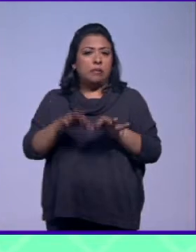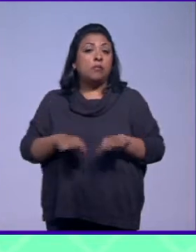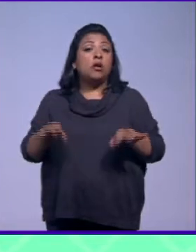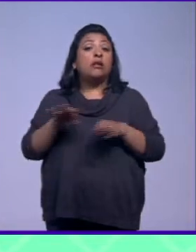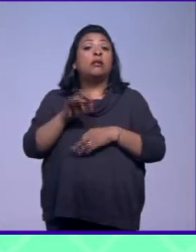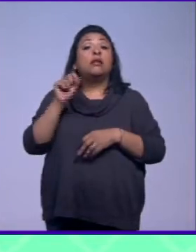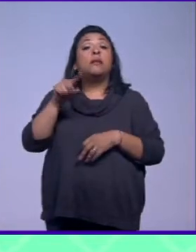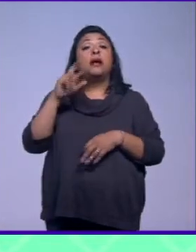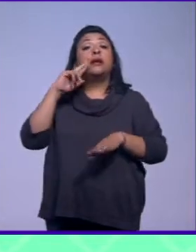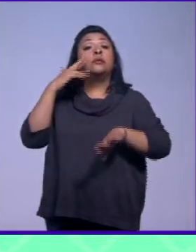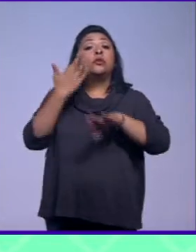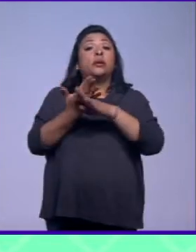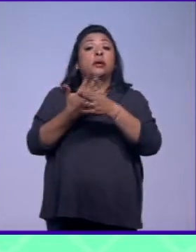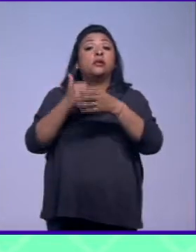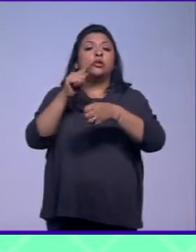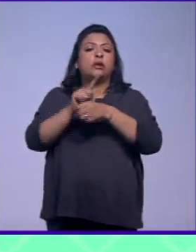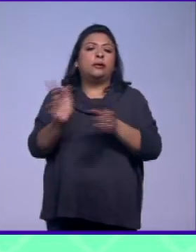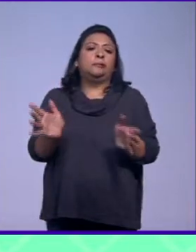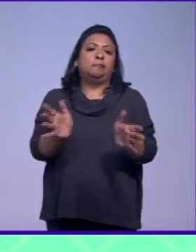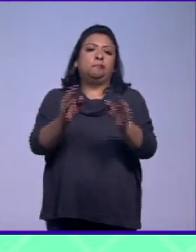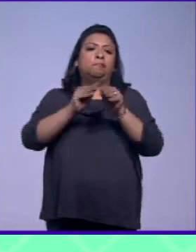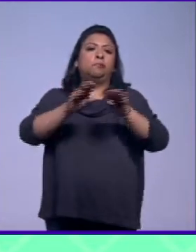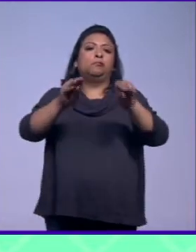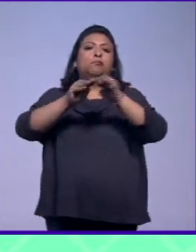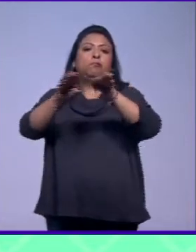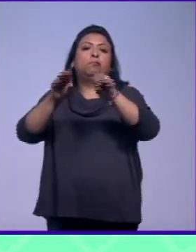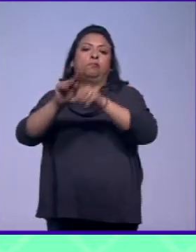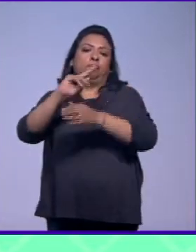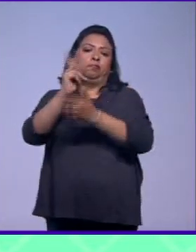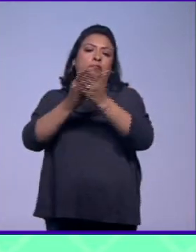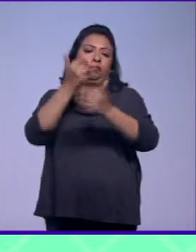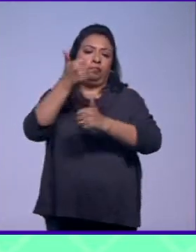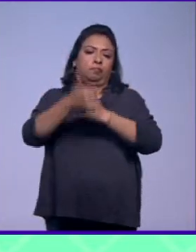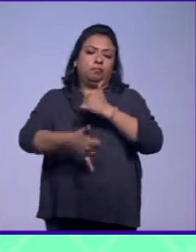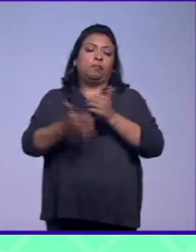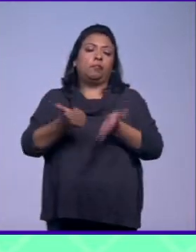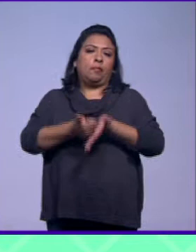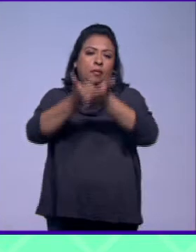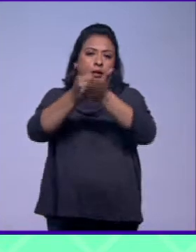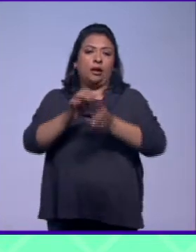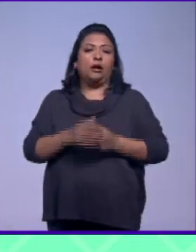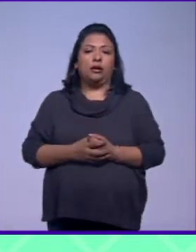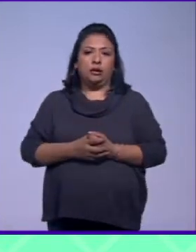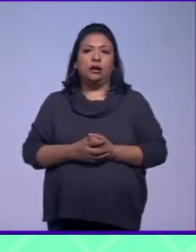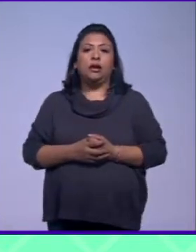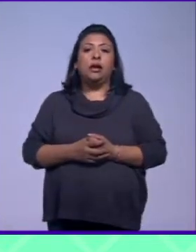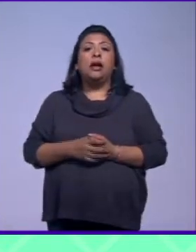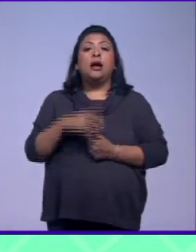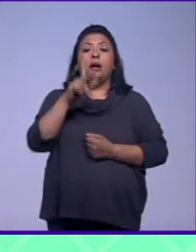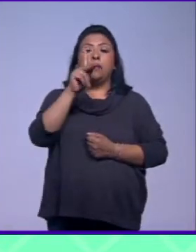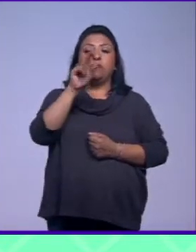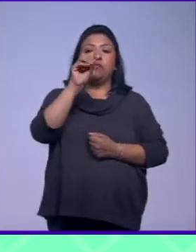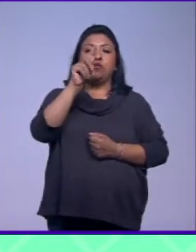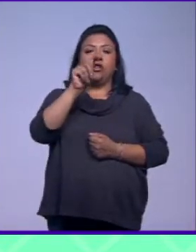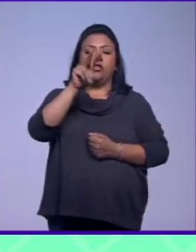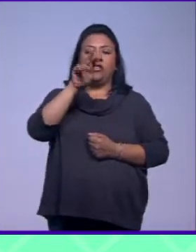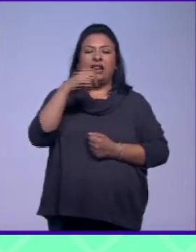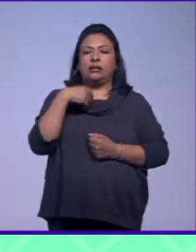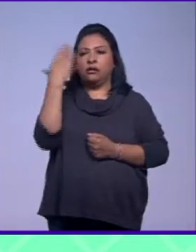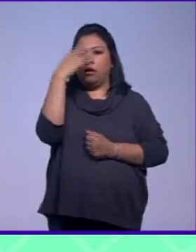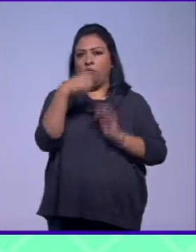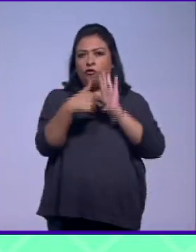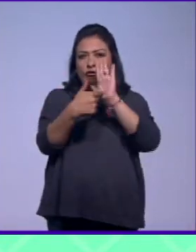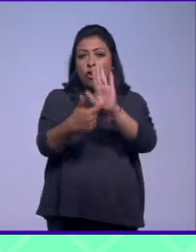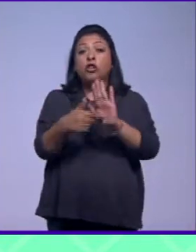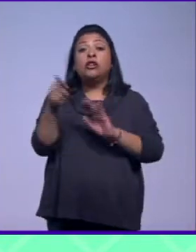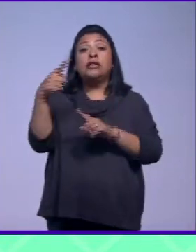responsabilidad social nos impulsa a difundirla a través de este proyecto portraits retratos es un libro en el que el